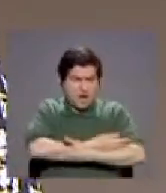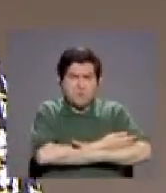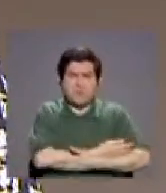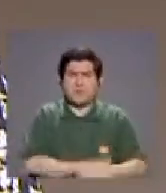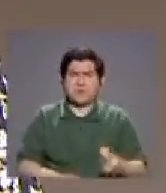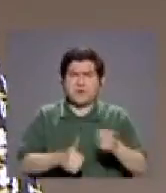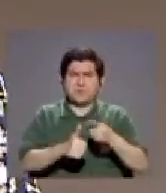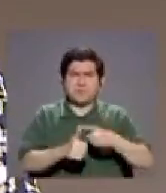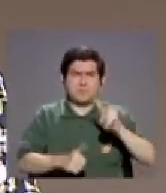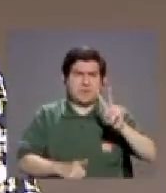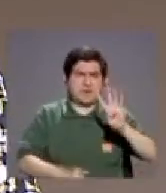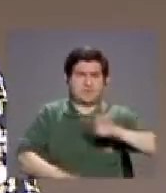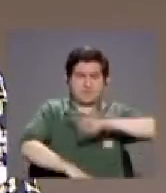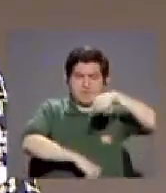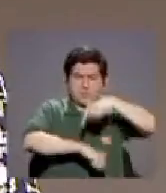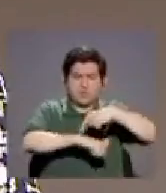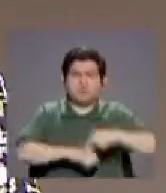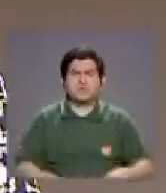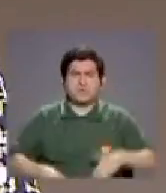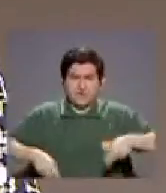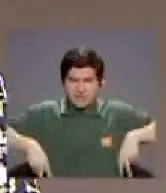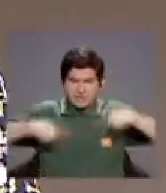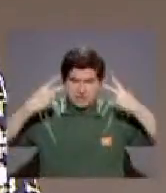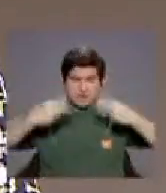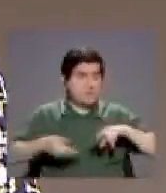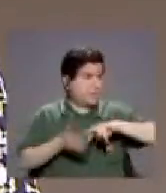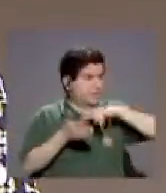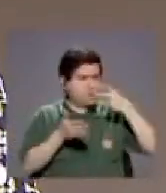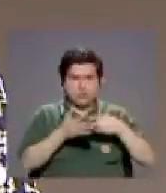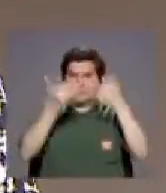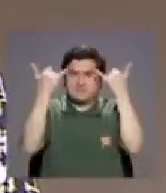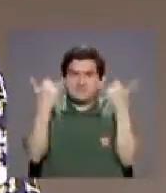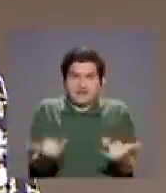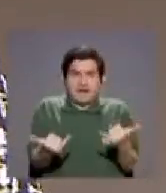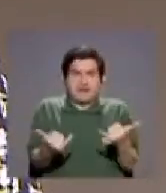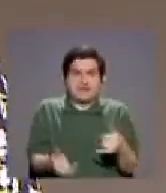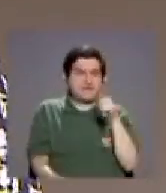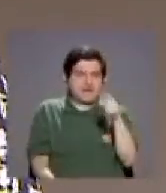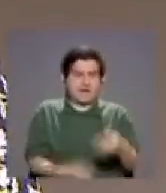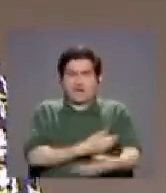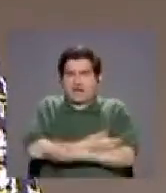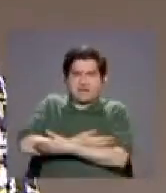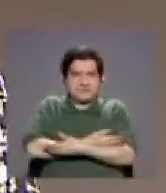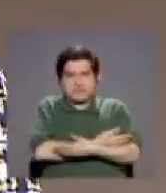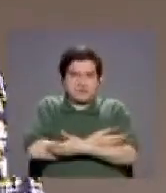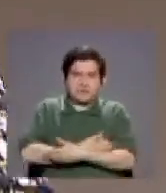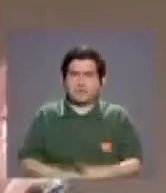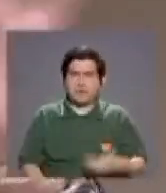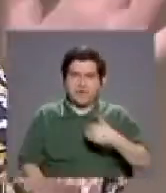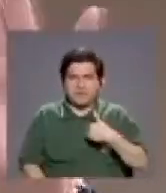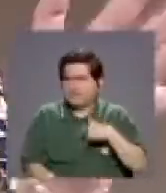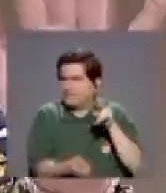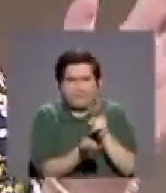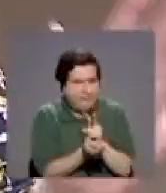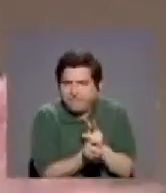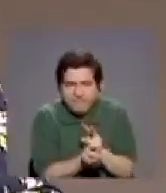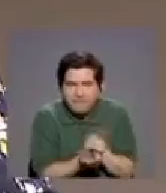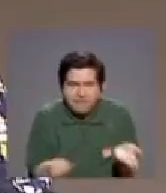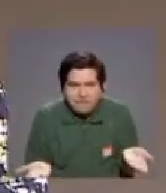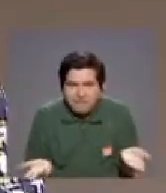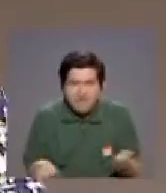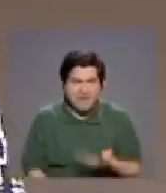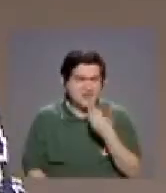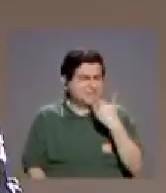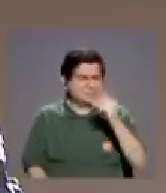vida. Y obviamente el recién nacido no se convierte en ese momento en una persona ya sexualizada. Entonces digamos que ese es un argumento muy malo